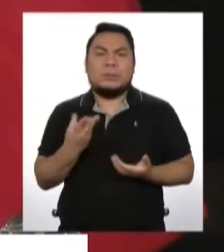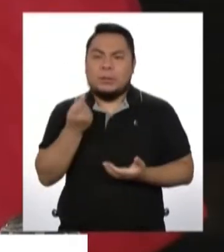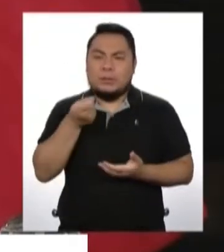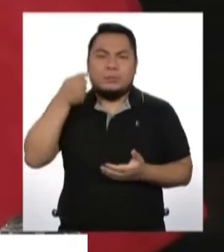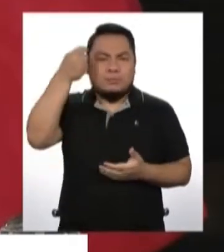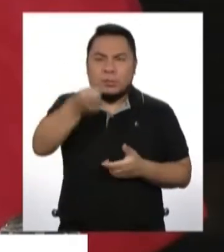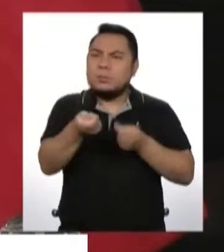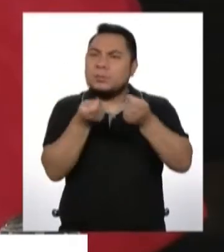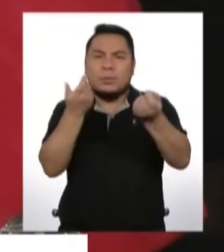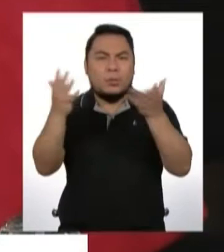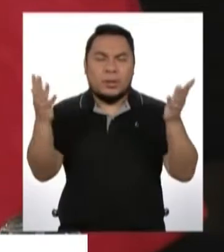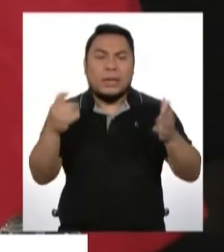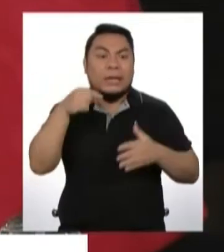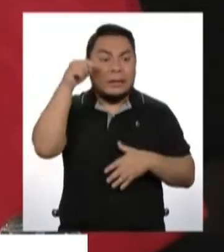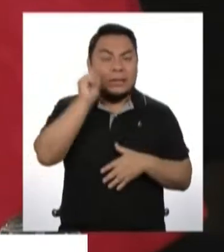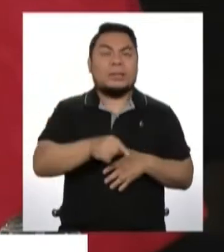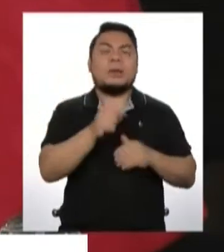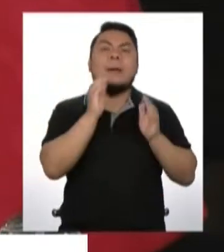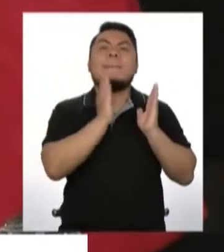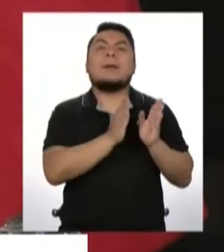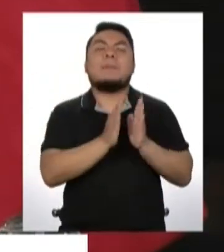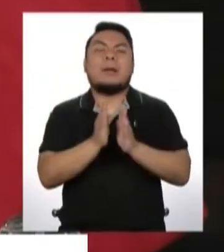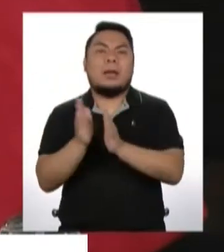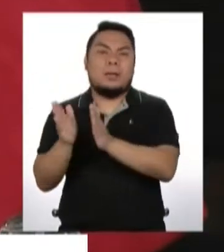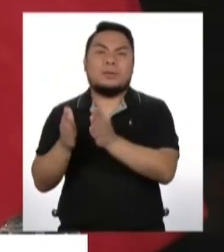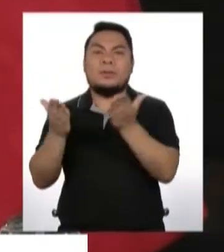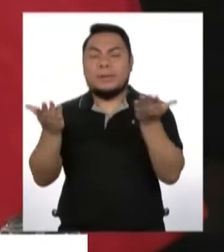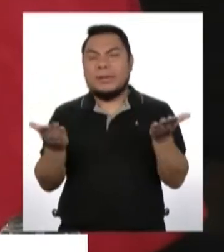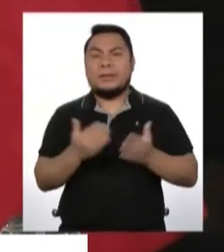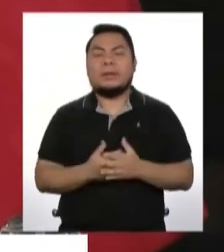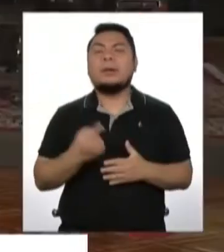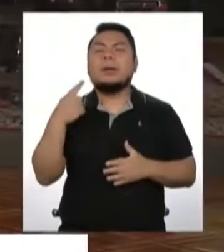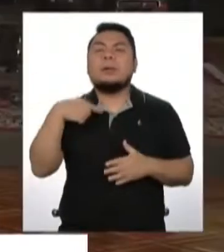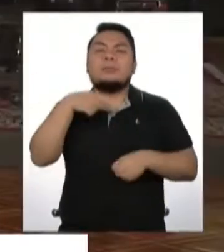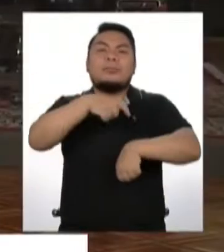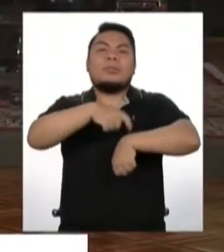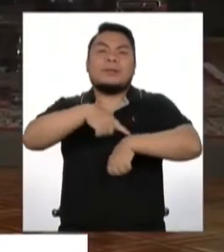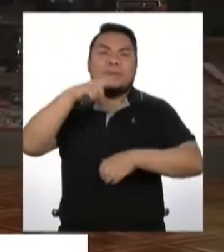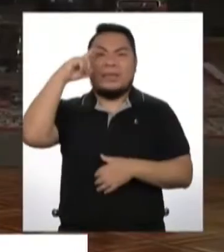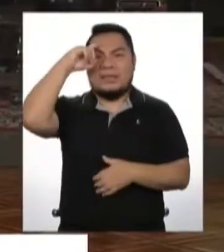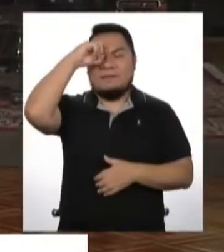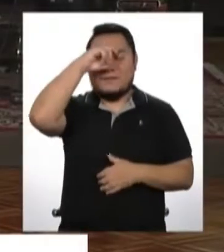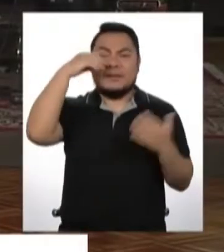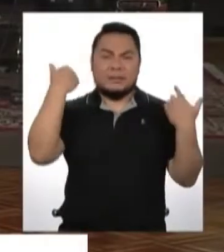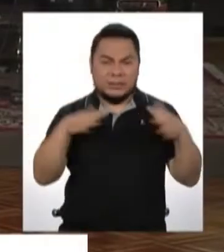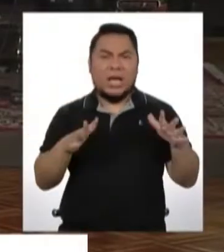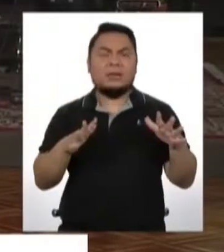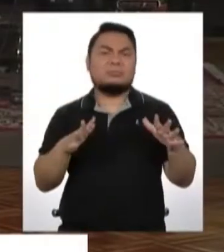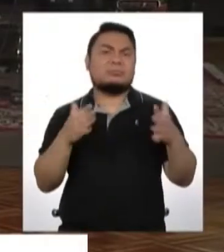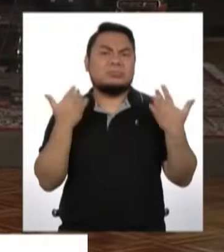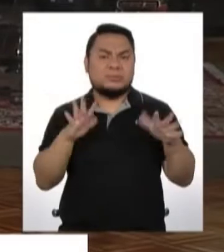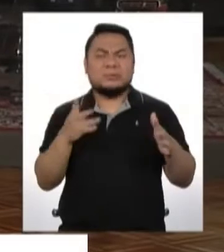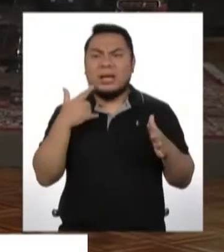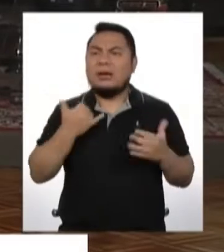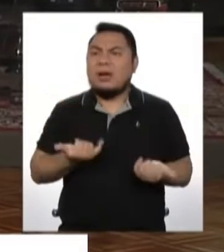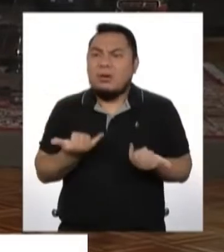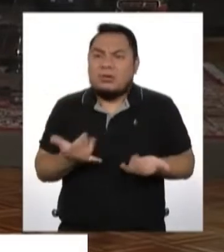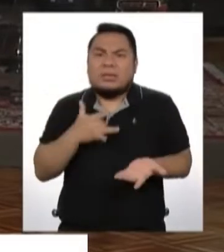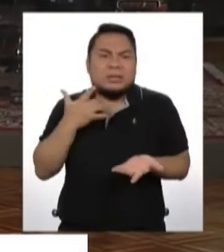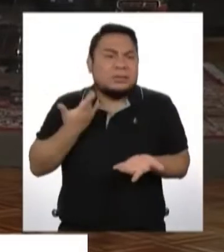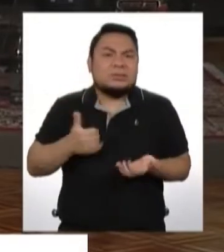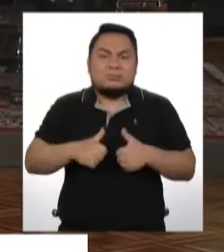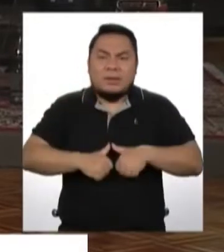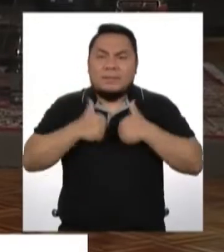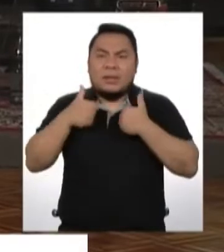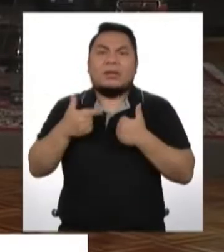estar preparados para los momentos difíciles que ya hemos vivido y los que todavía vienen